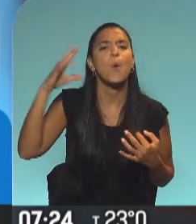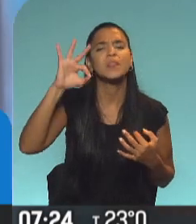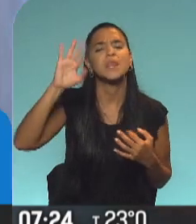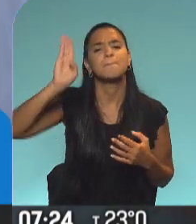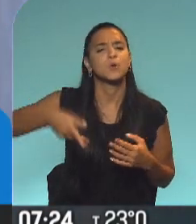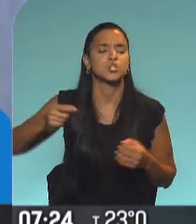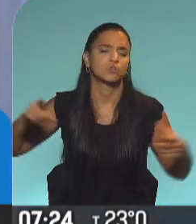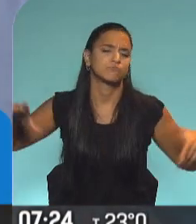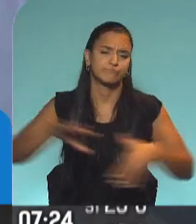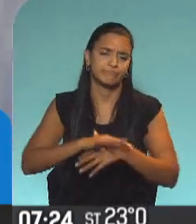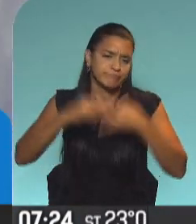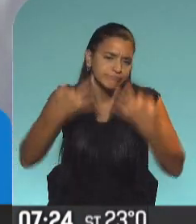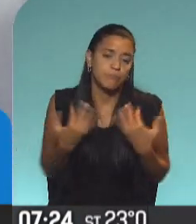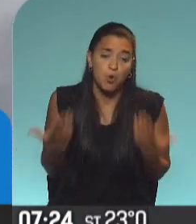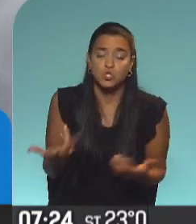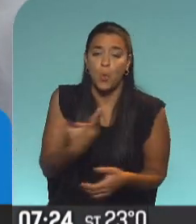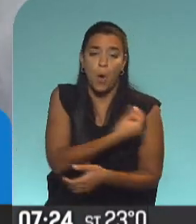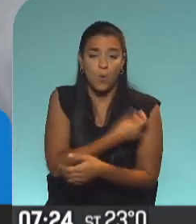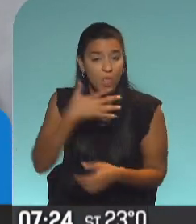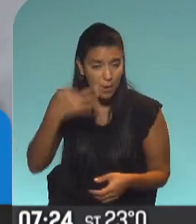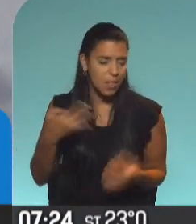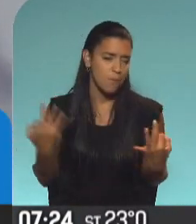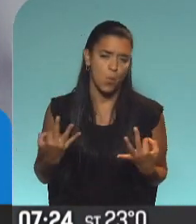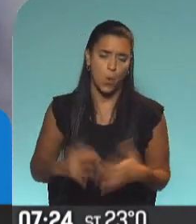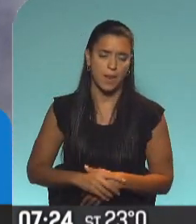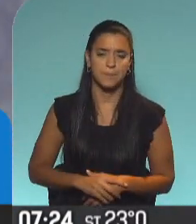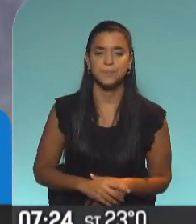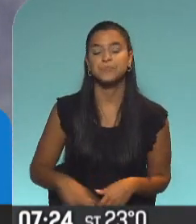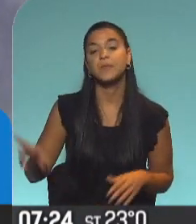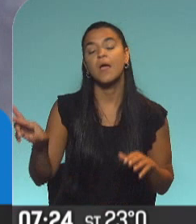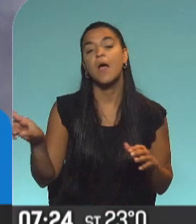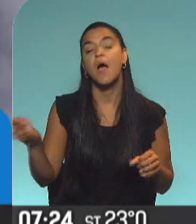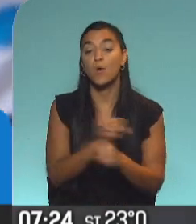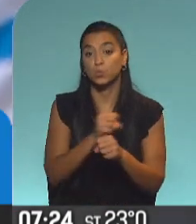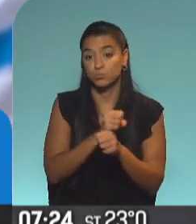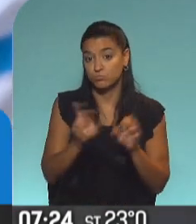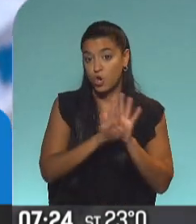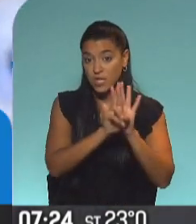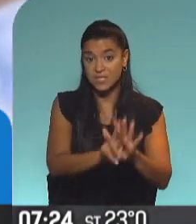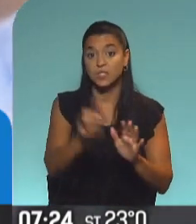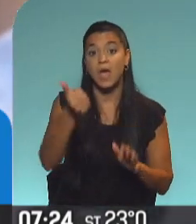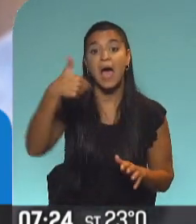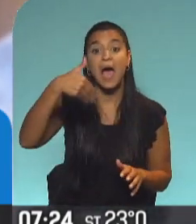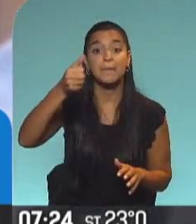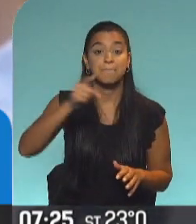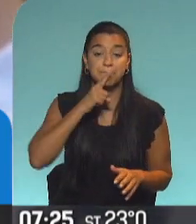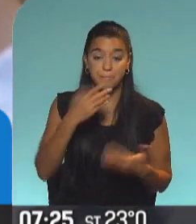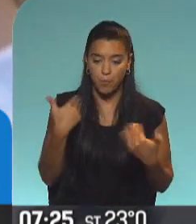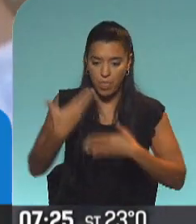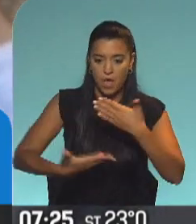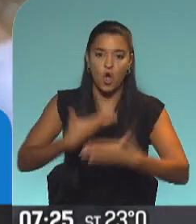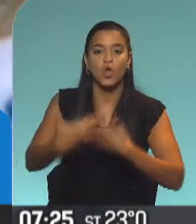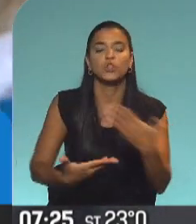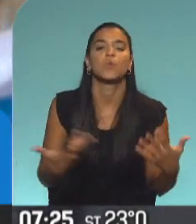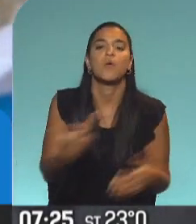90% de eficacia, por lo cual es una vacuna realmente buena. La autorización de la ANMAT permite avanzar con la vacunación de la población